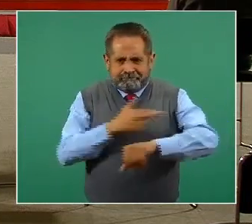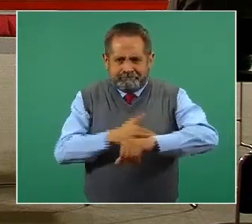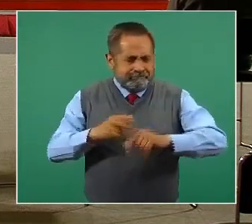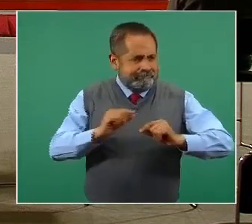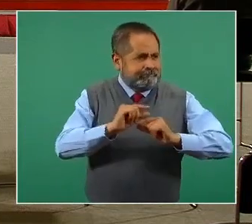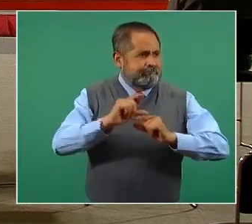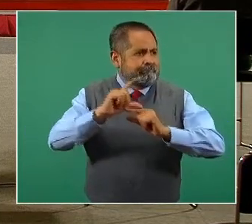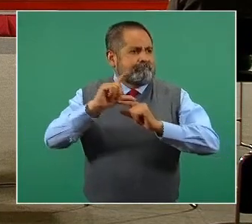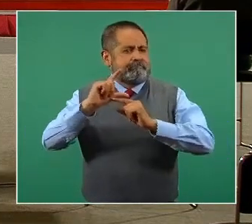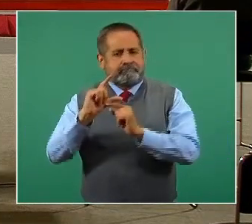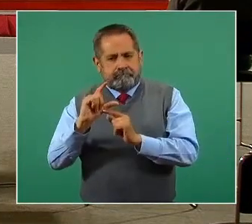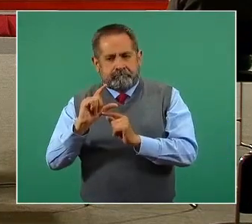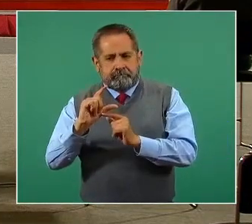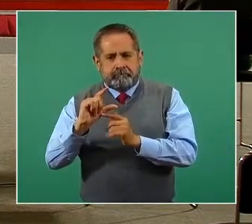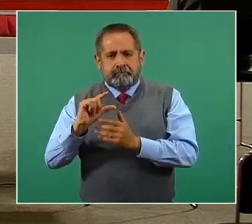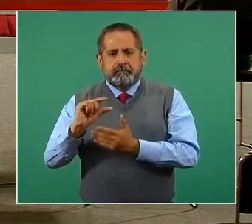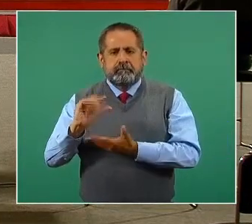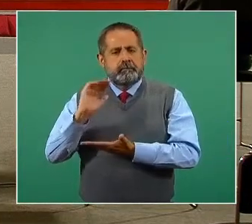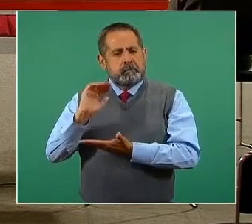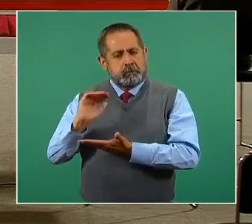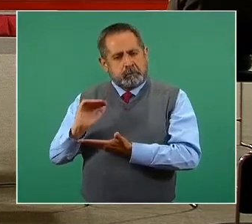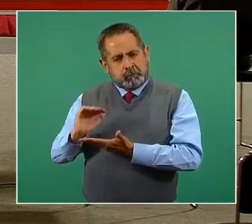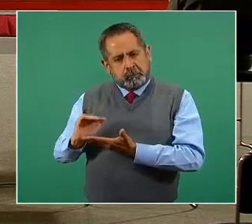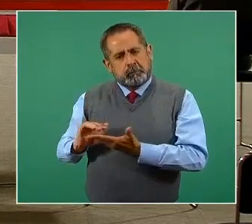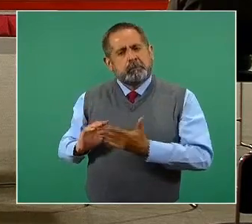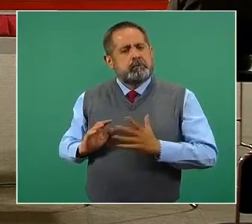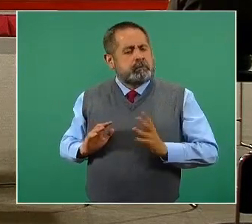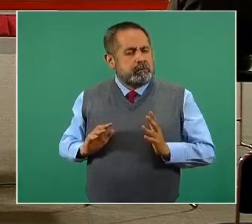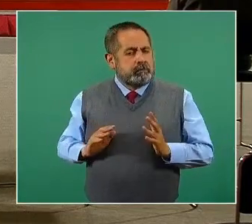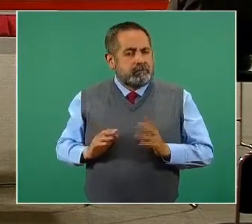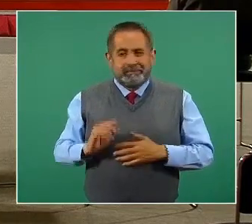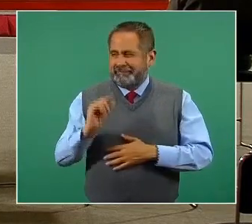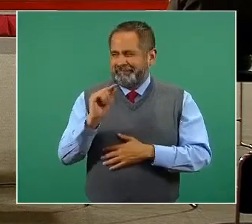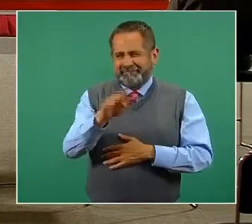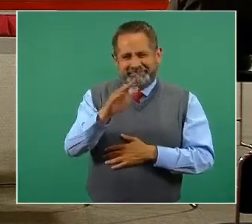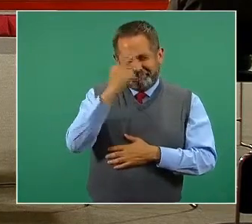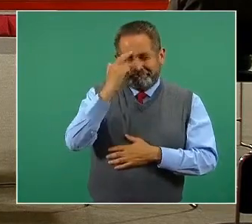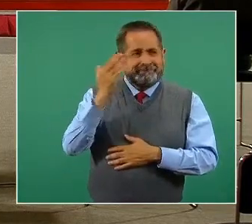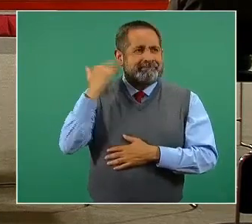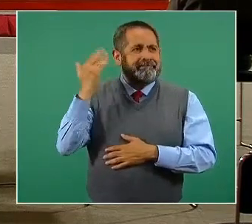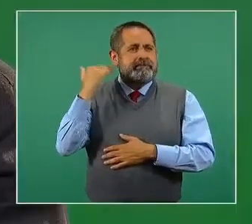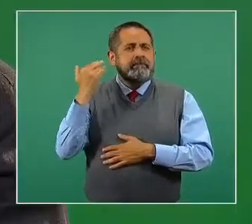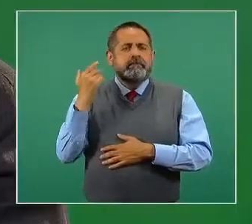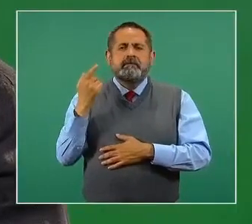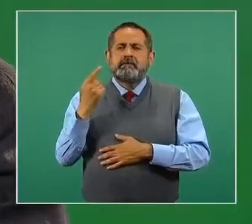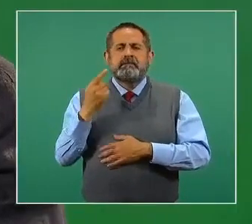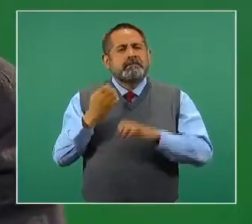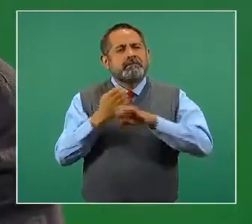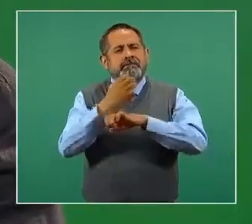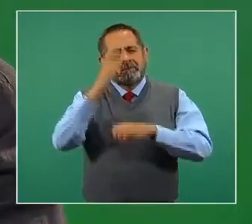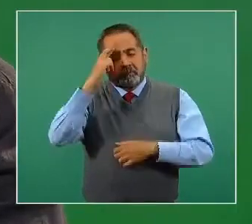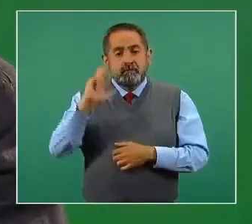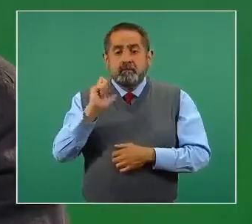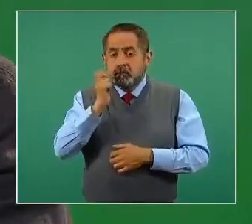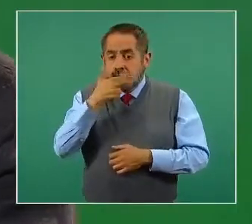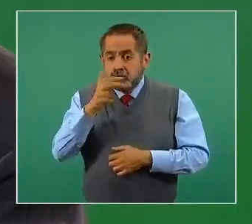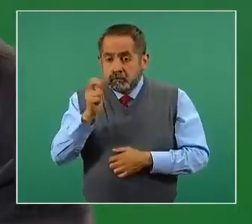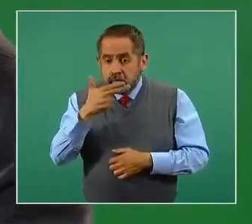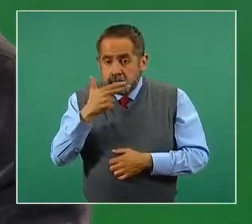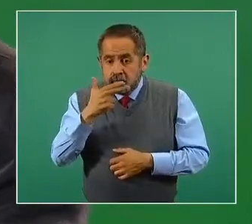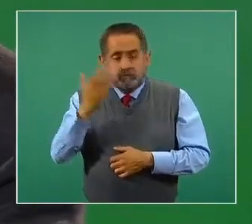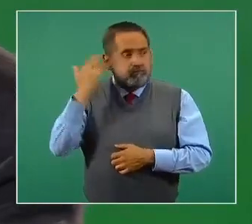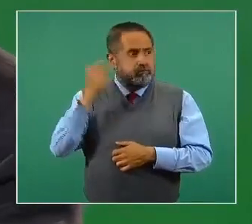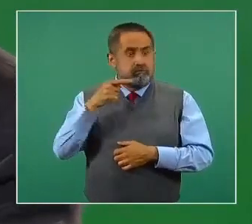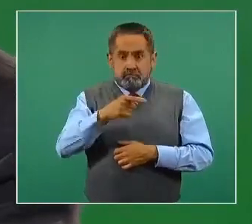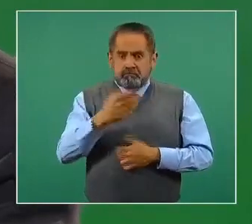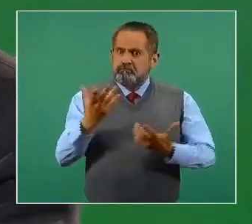se logra disminuir la actividad epidémica. Una de las entidades que hace algunas semanas habíamos mencionado, Chihuahua,